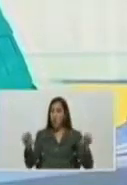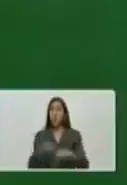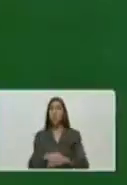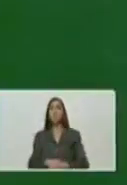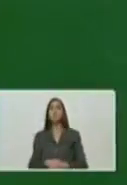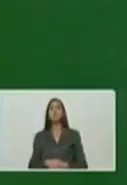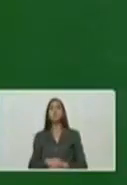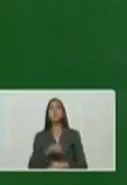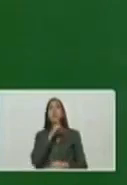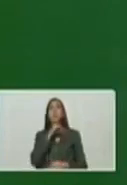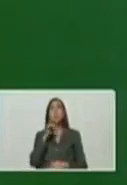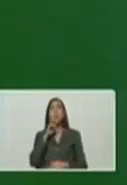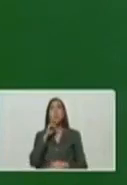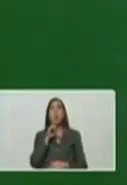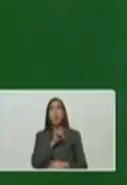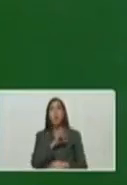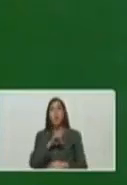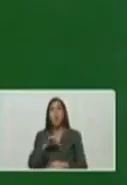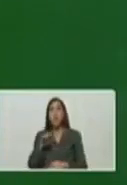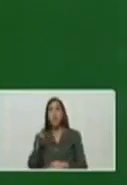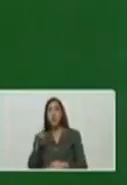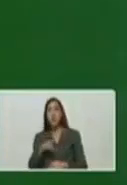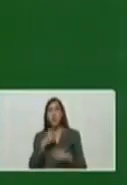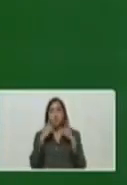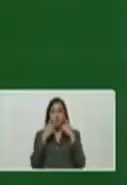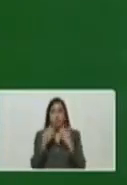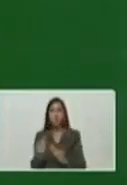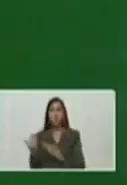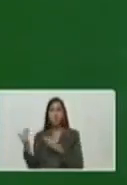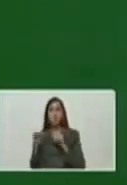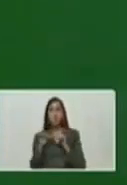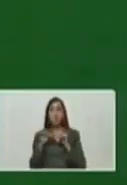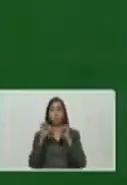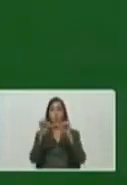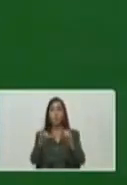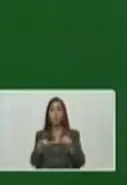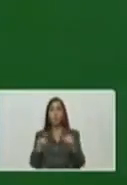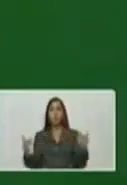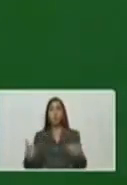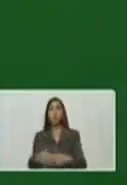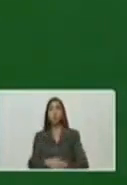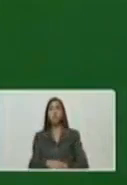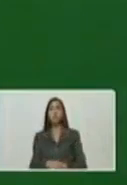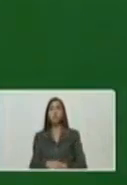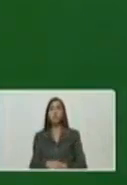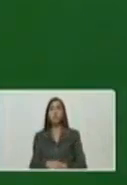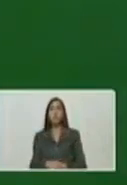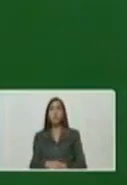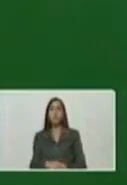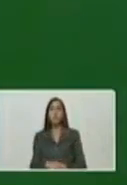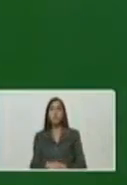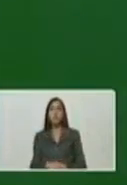doña Yelitze la Avanzadora, Yelitze Santaella,